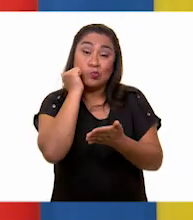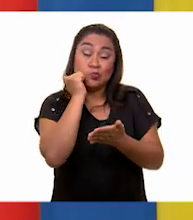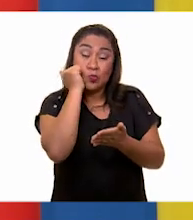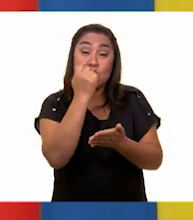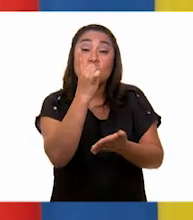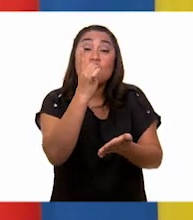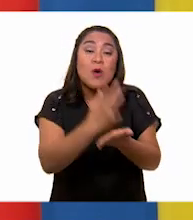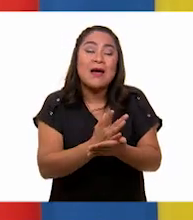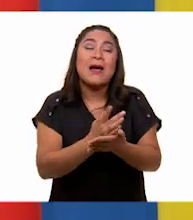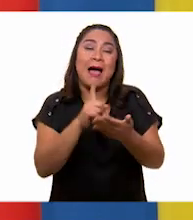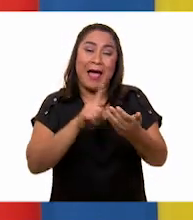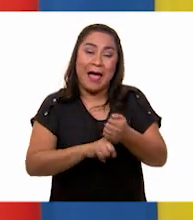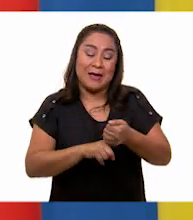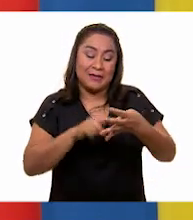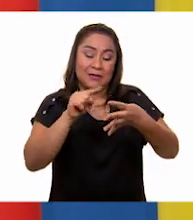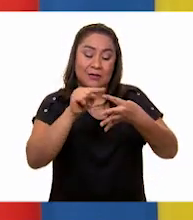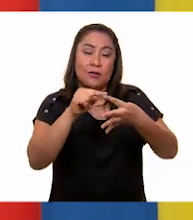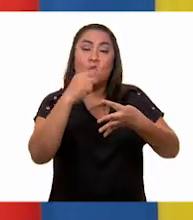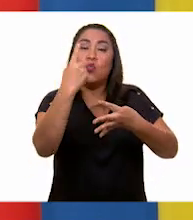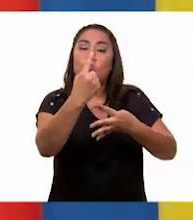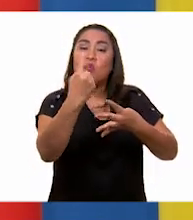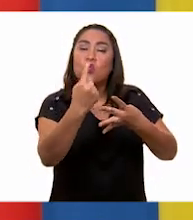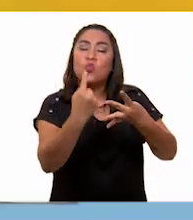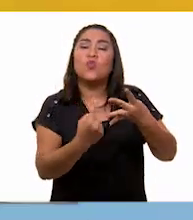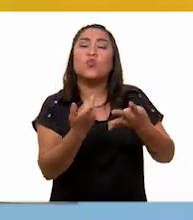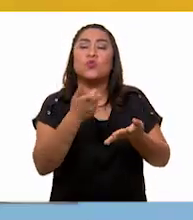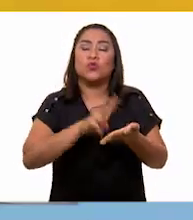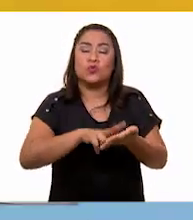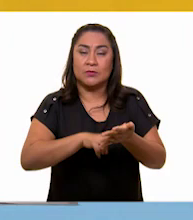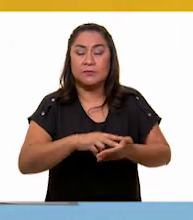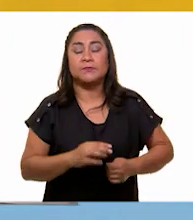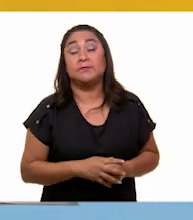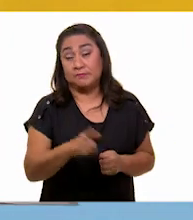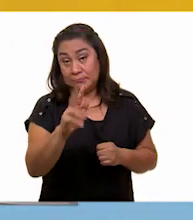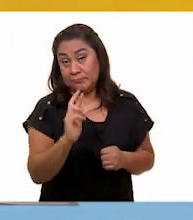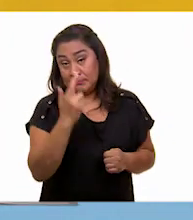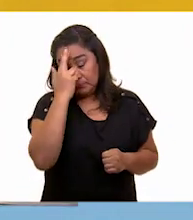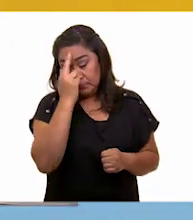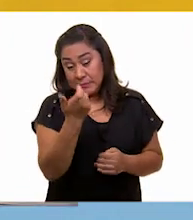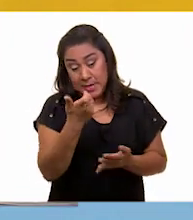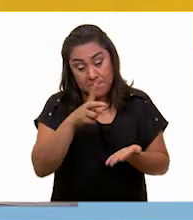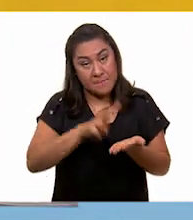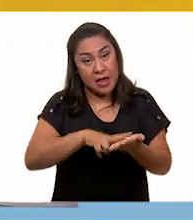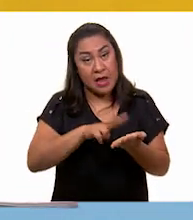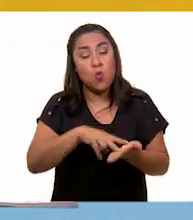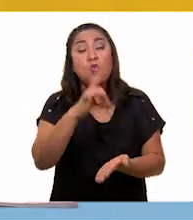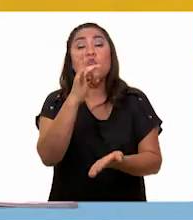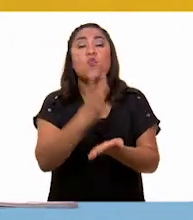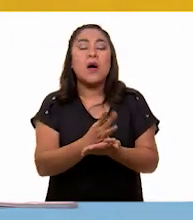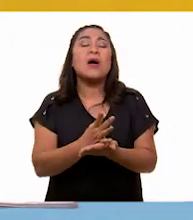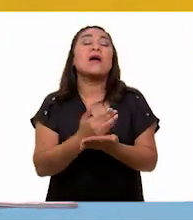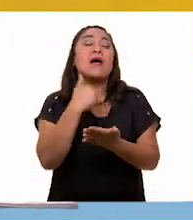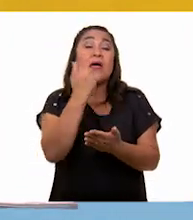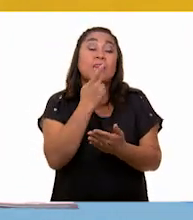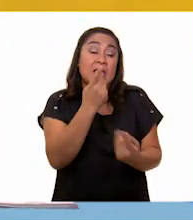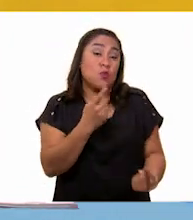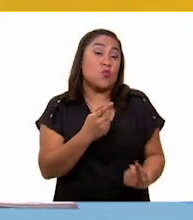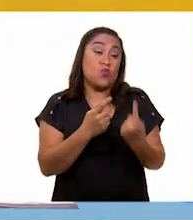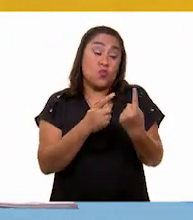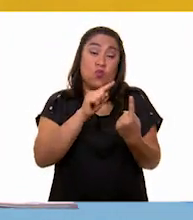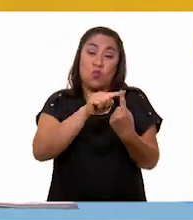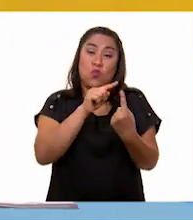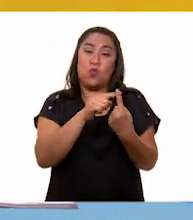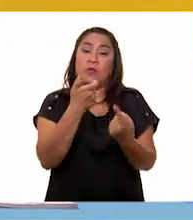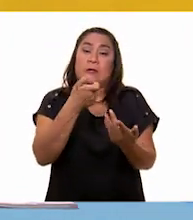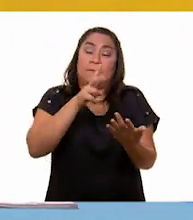cada uno de los paquetes que están en oferta. Recordemos que el valor unitario es el costo de un objeto, pero